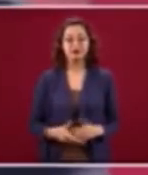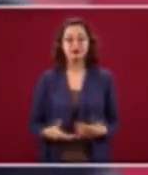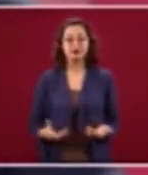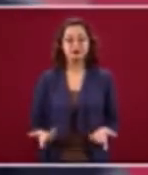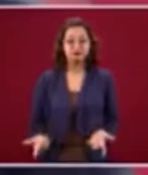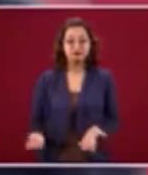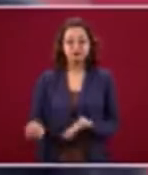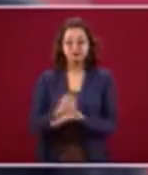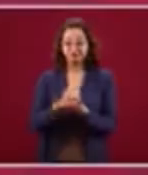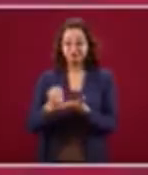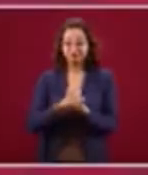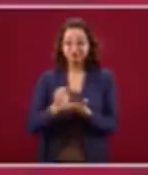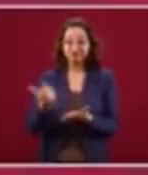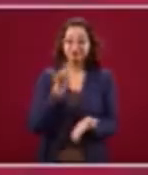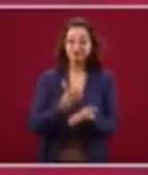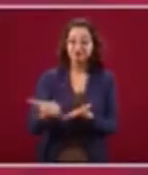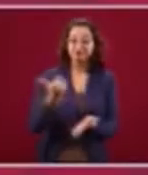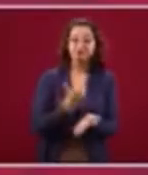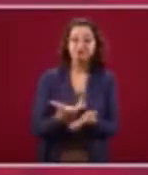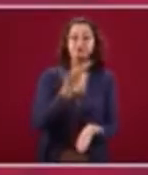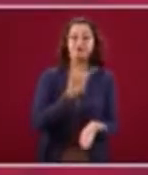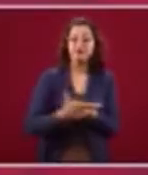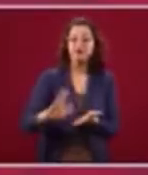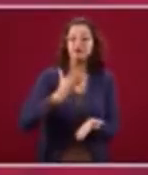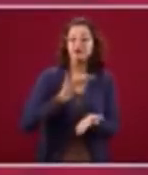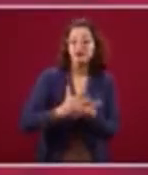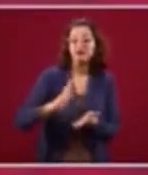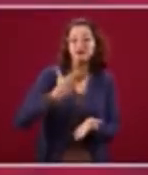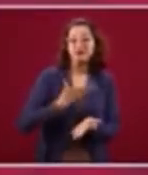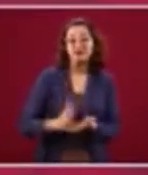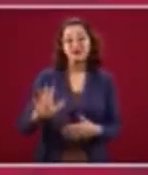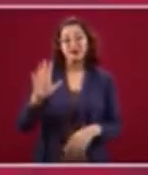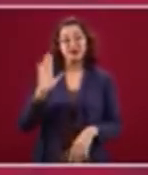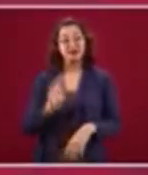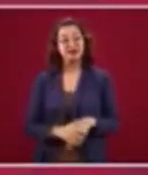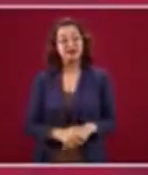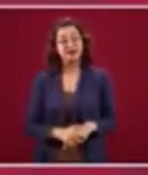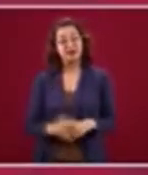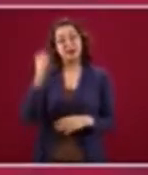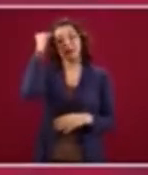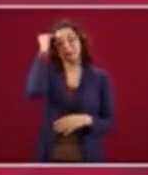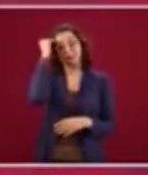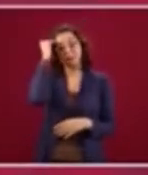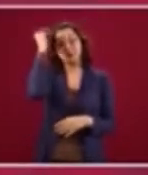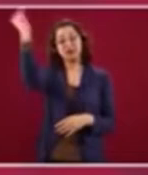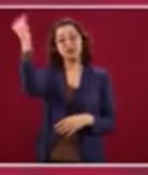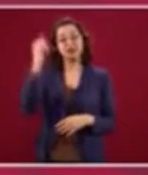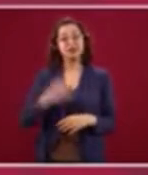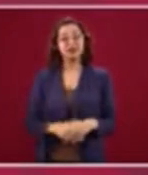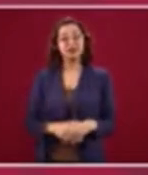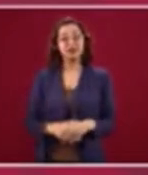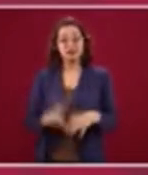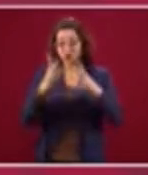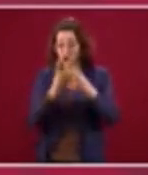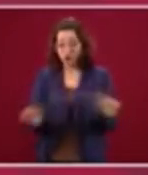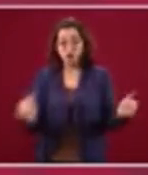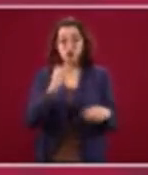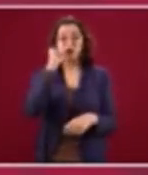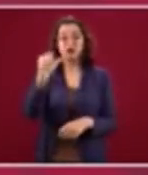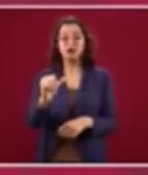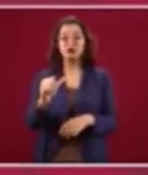Si no resolvemos esto, el costo del avión iba a terminar